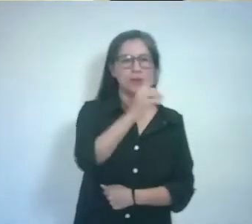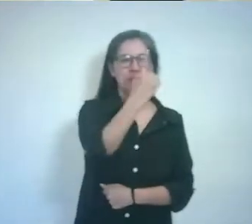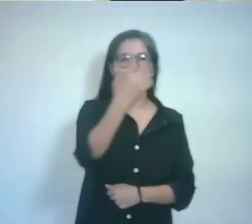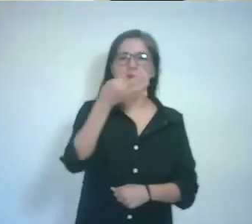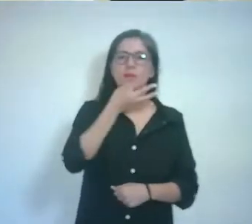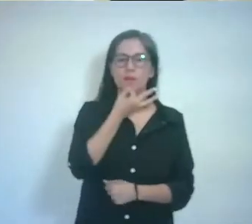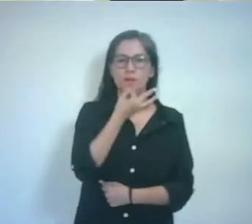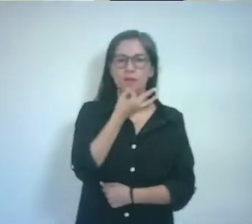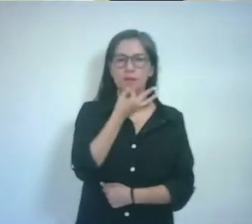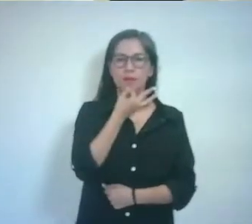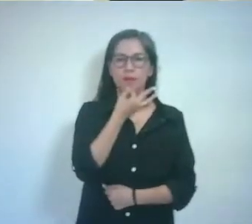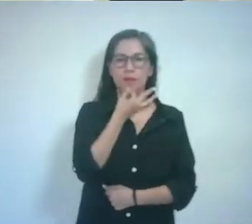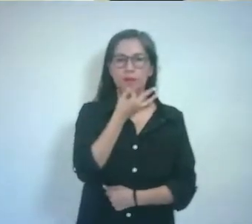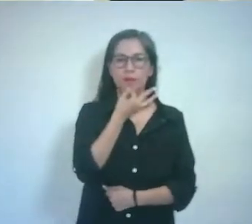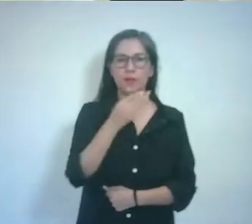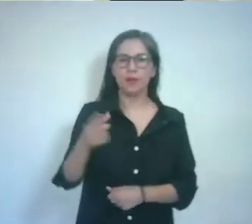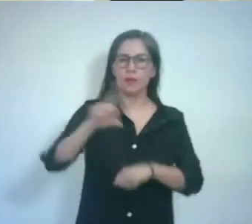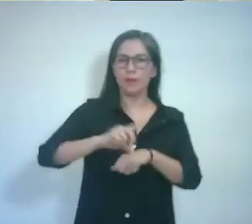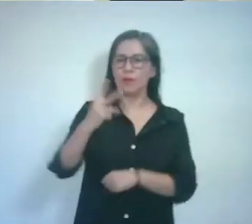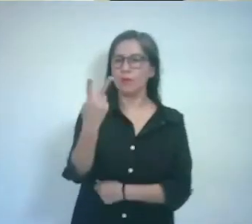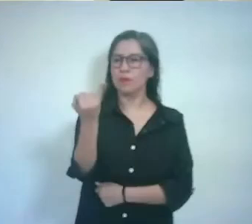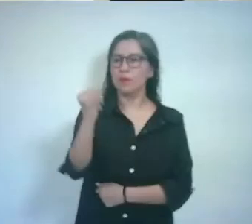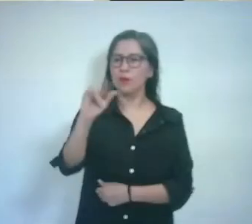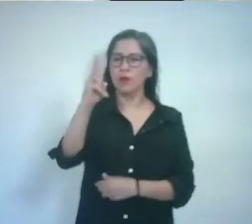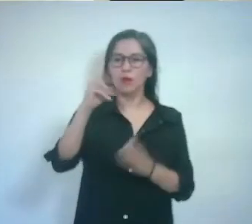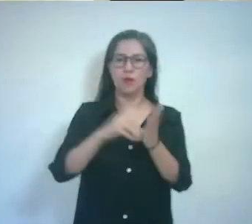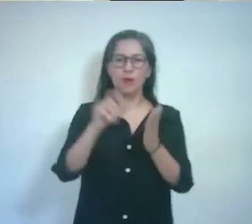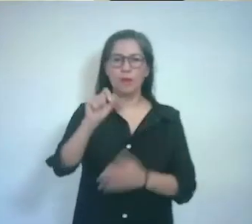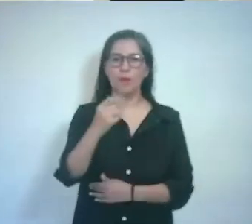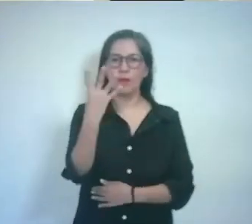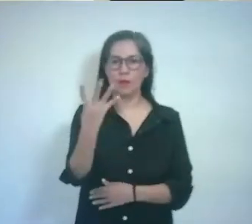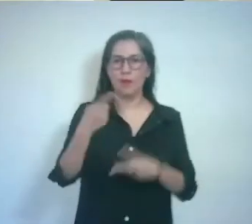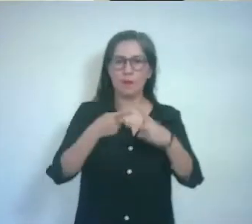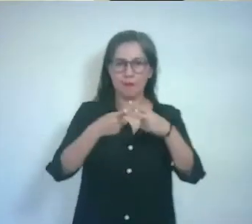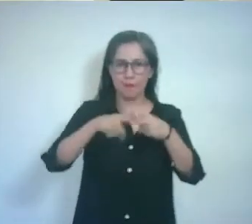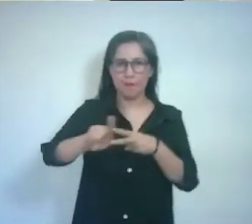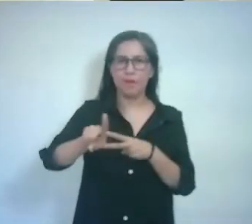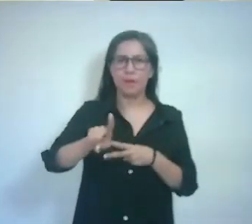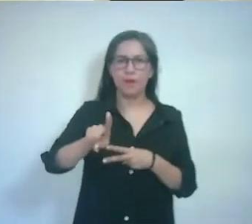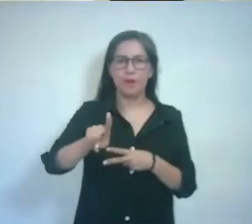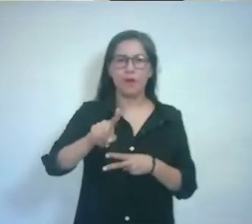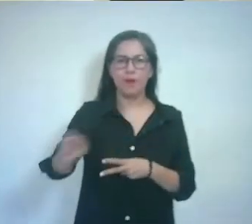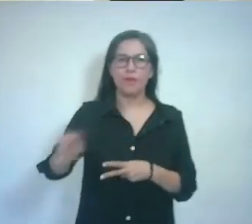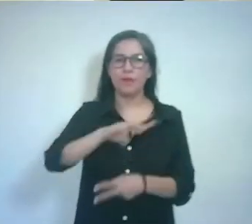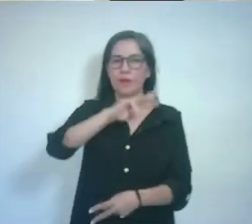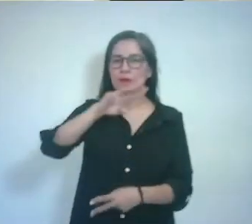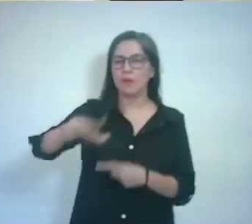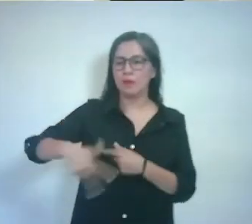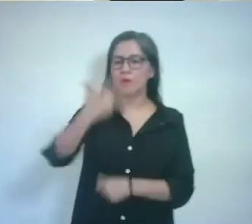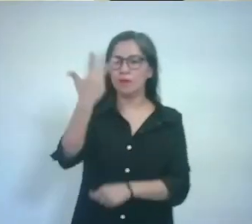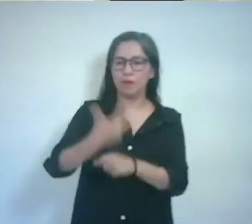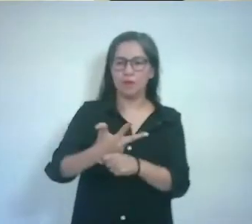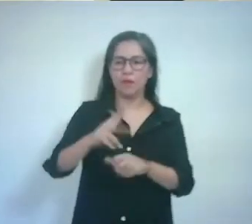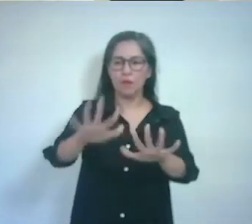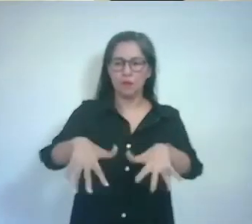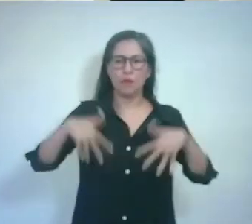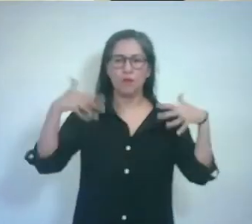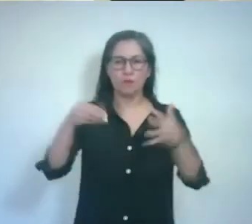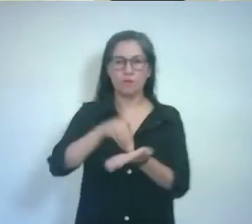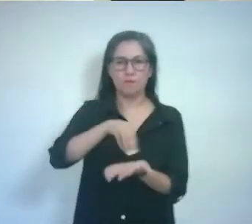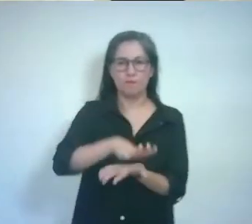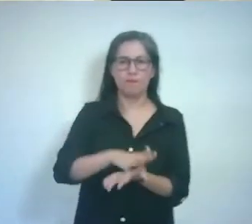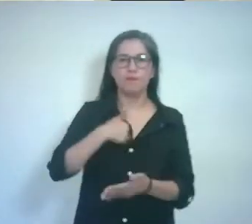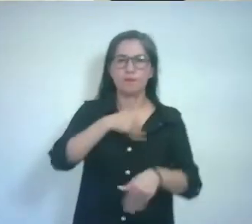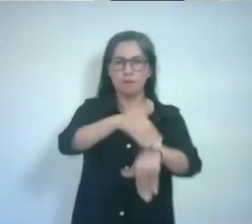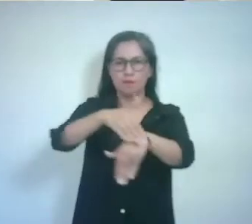6:41 del día 2 de junio del 2024, damos inicio a la 32ª sesión permanente, a la cual se